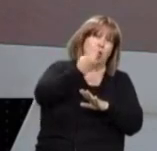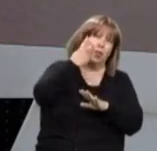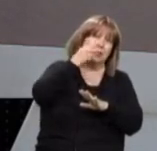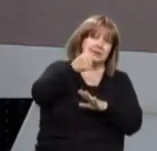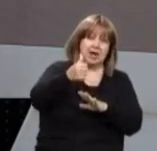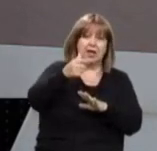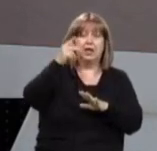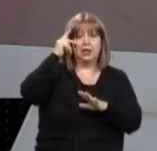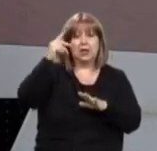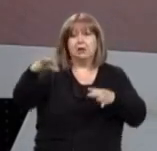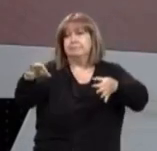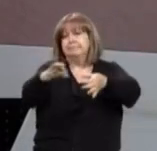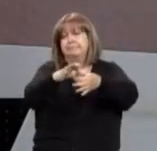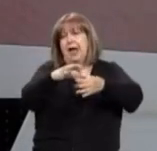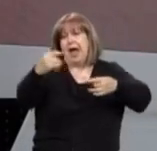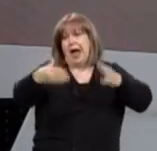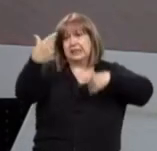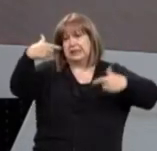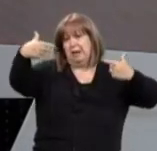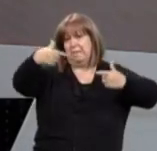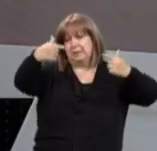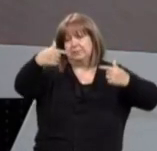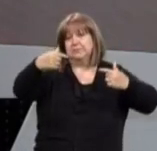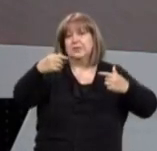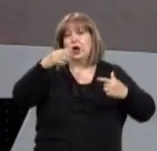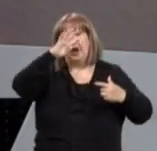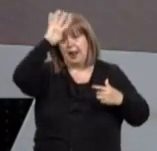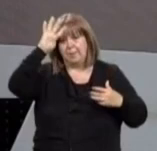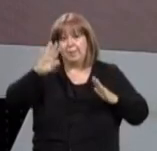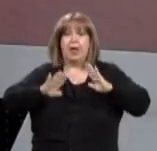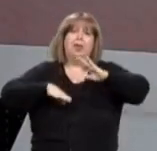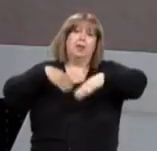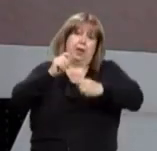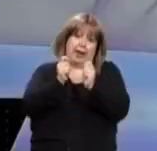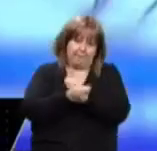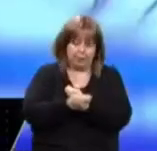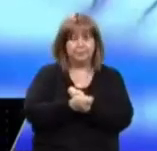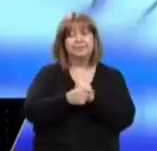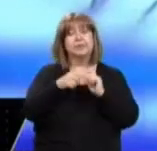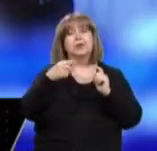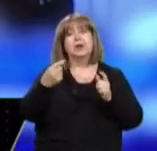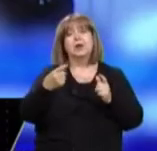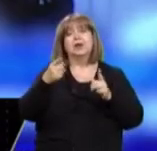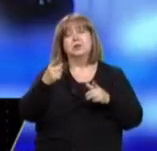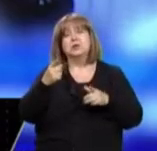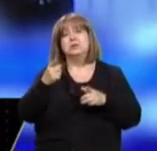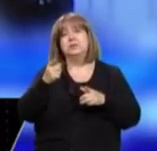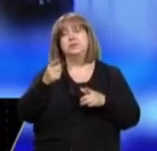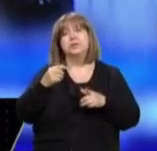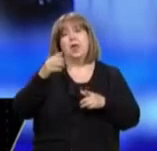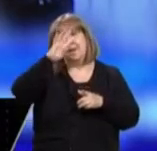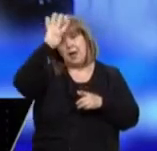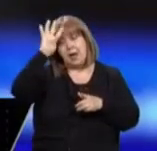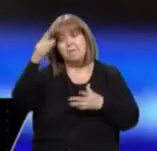2006, Néstor Kirchner y el Papa eran enemigos verbales. Exactamente. Pero bueno. Pero bueno, su punto de vista de la realidad social, de las